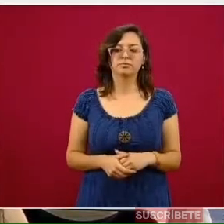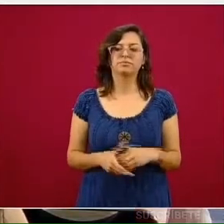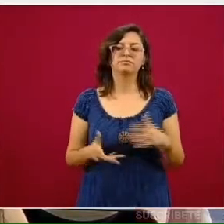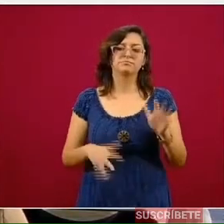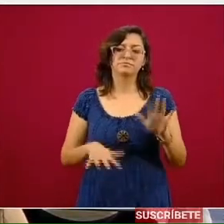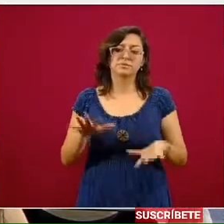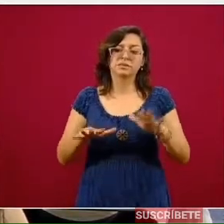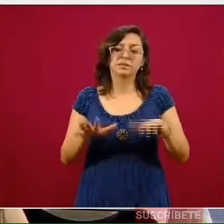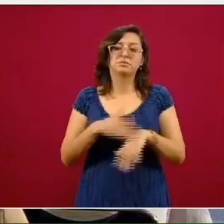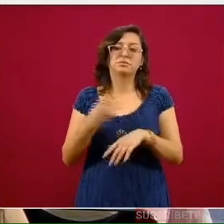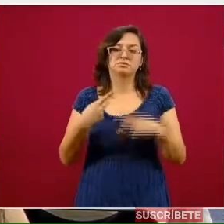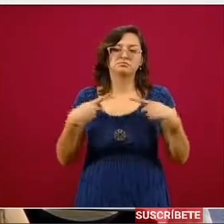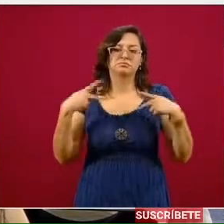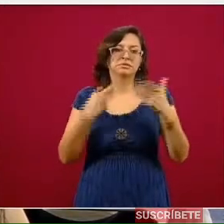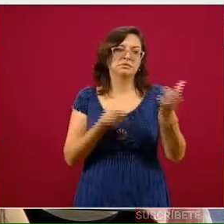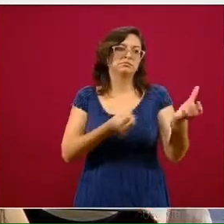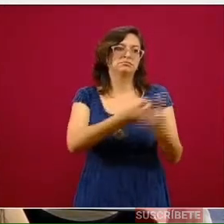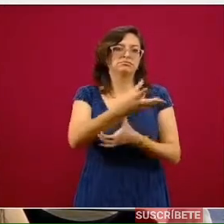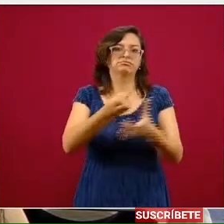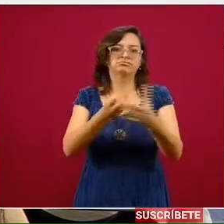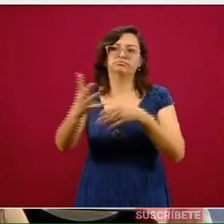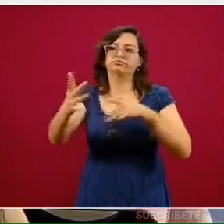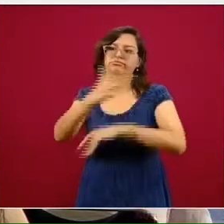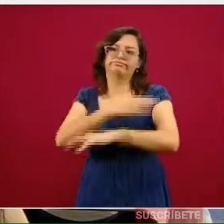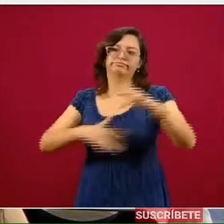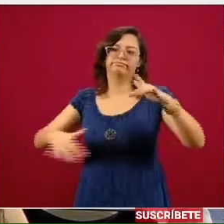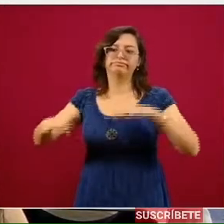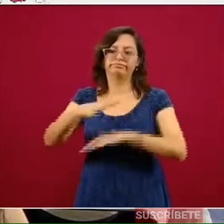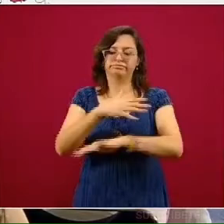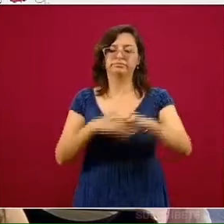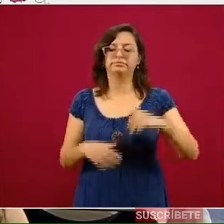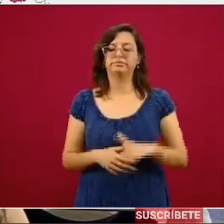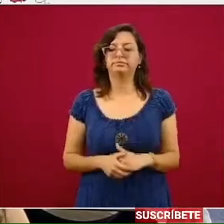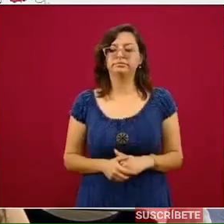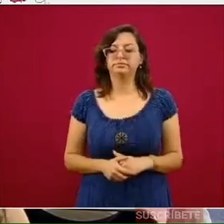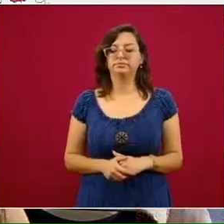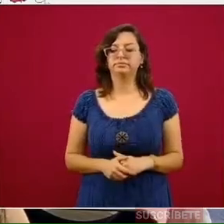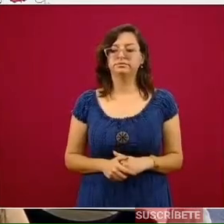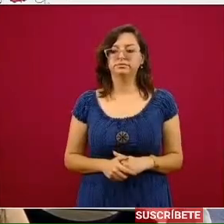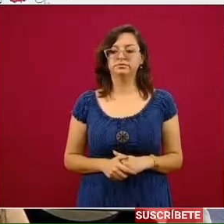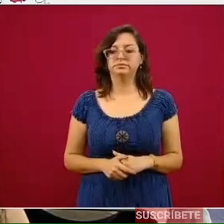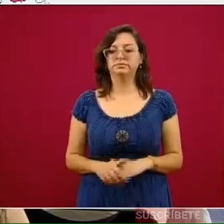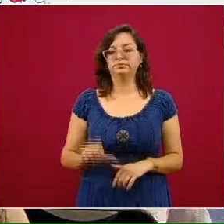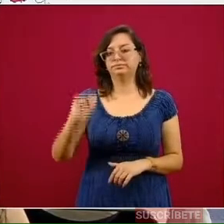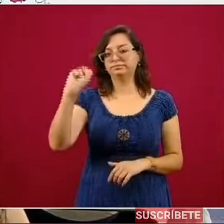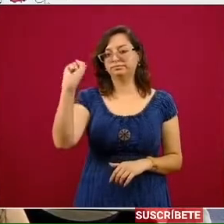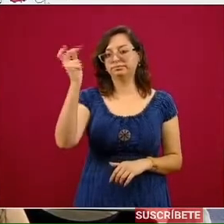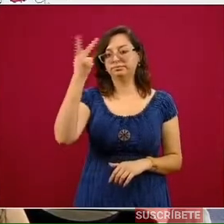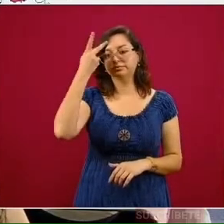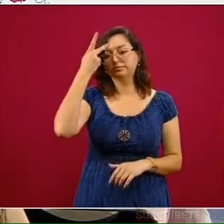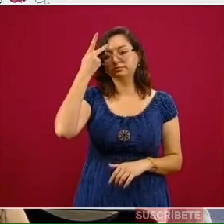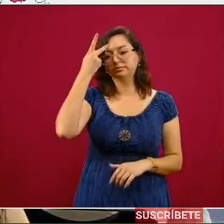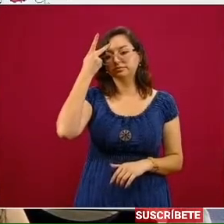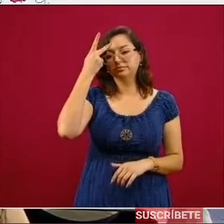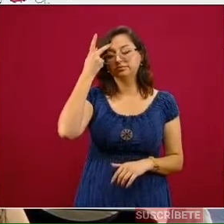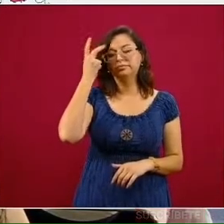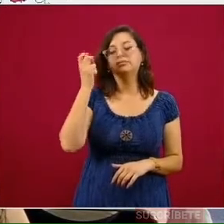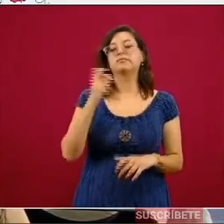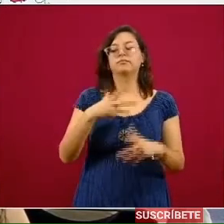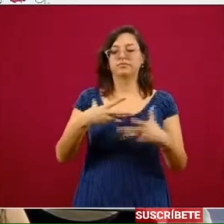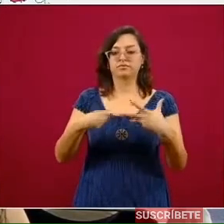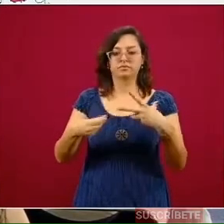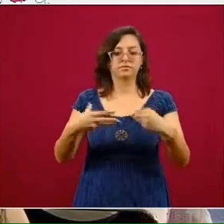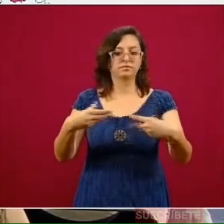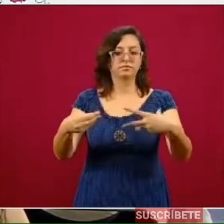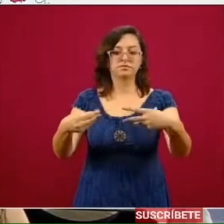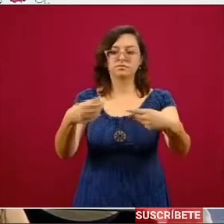muchas ocasiones se explica por la movilidad. Veamos la siguiente diapositiva. San Luis Potosí, también una epidemia dispersa,